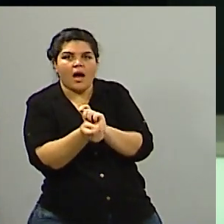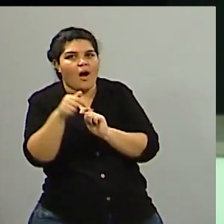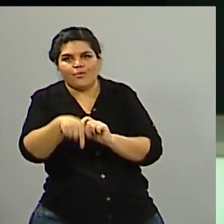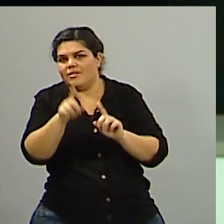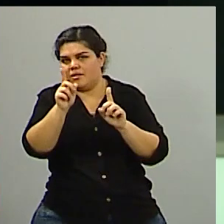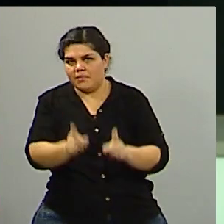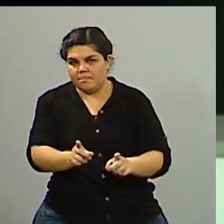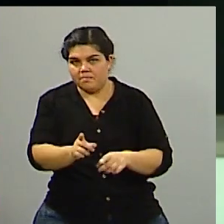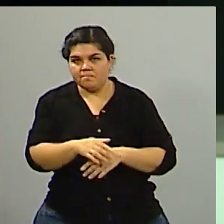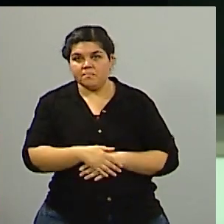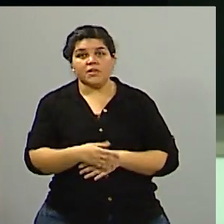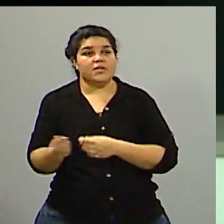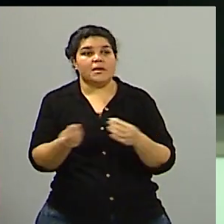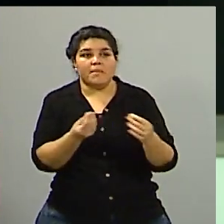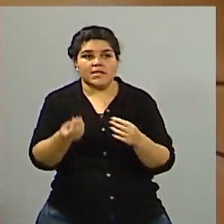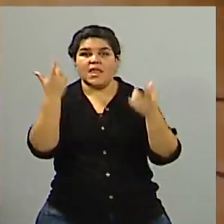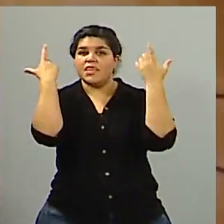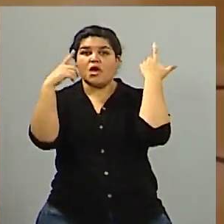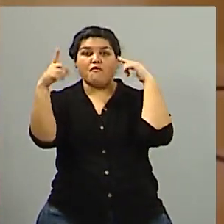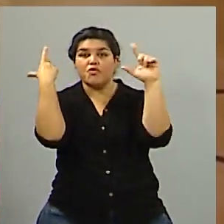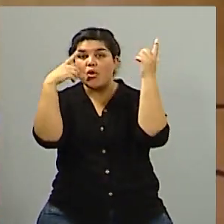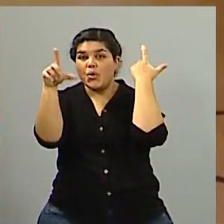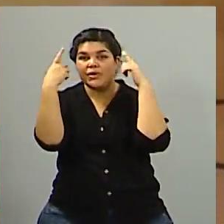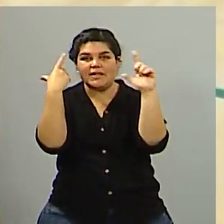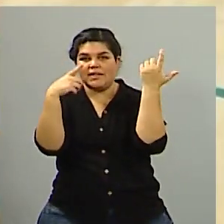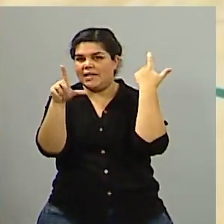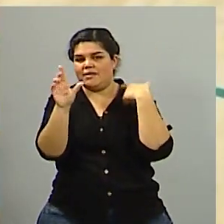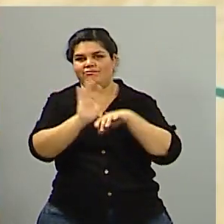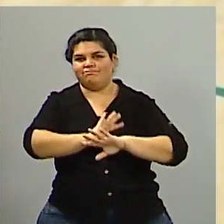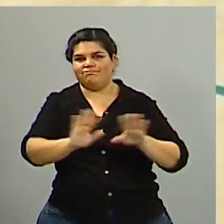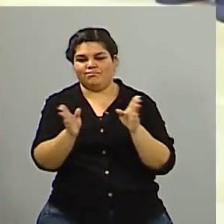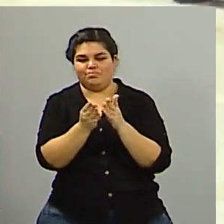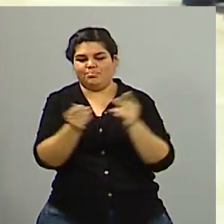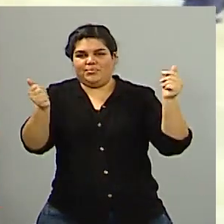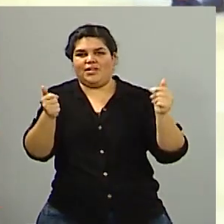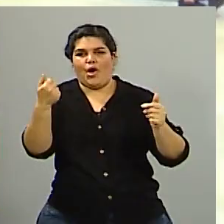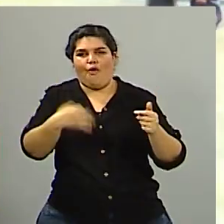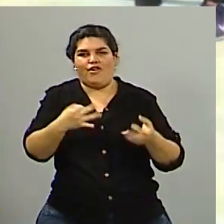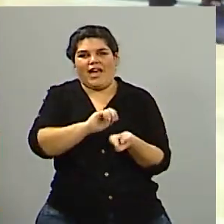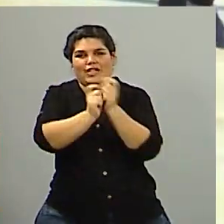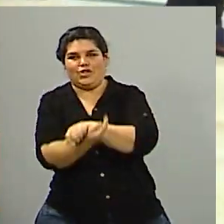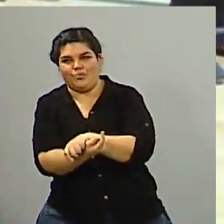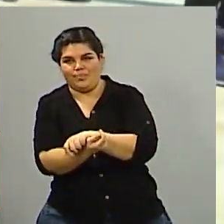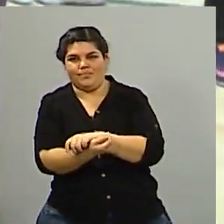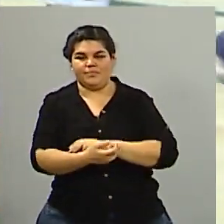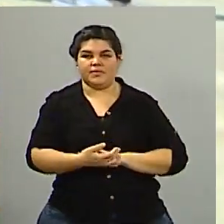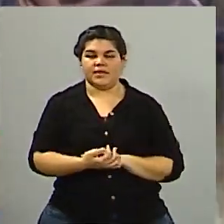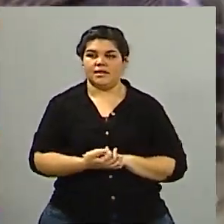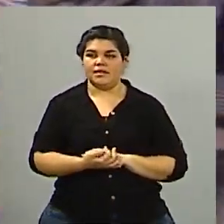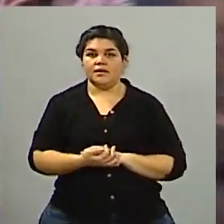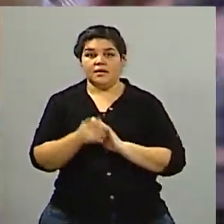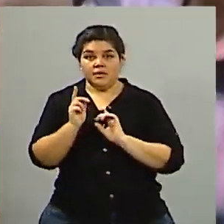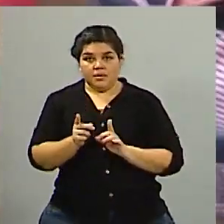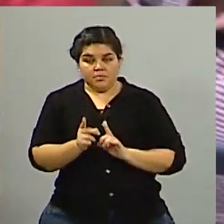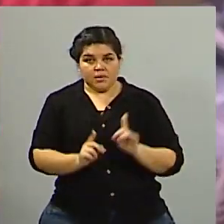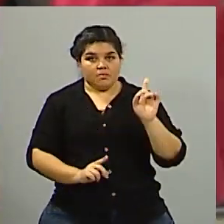mucho el disfrute a esa actividad. Deja de ser placentera. Exactamente. Exactamente. Bueno, hablando de los informes que se dan